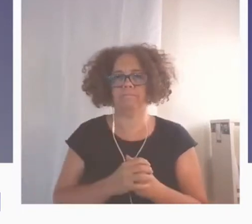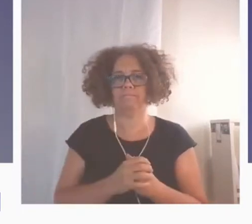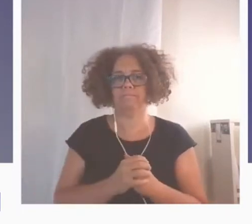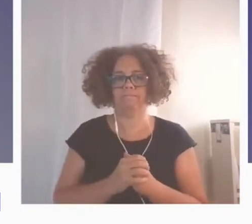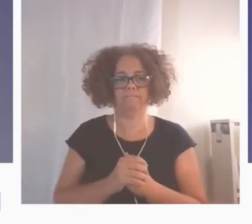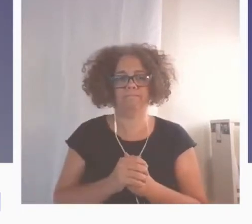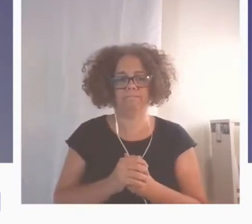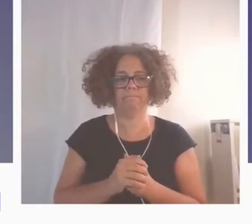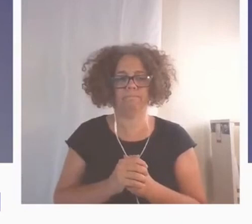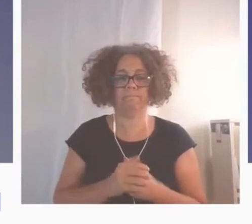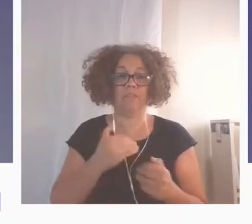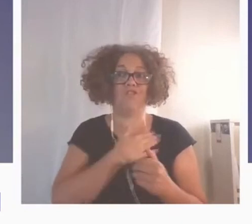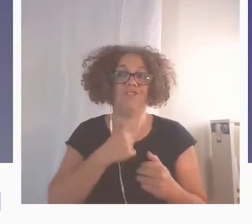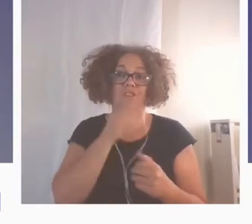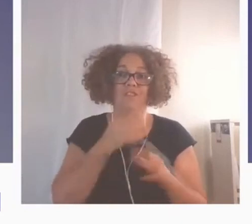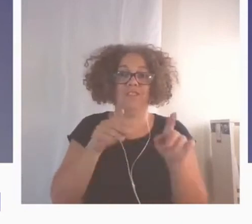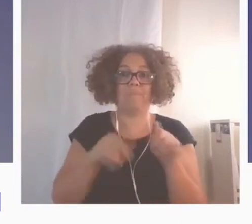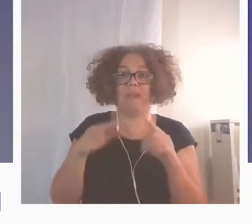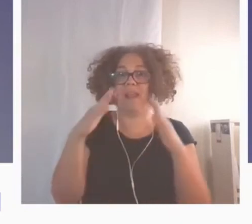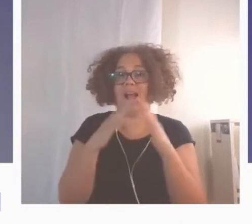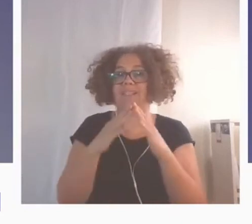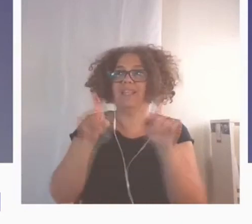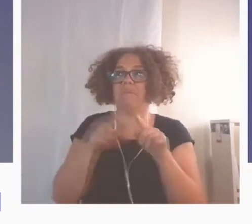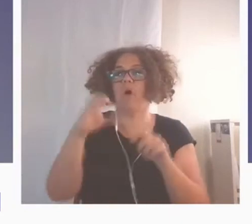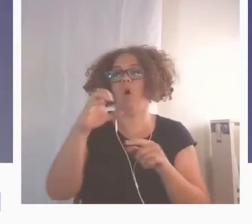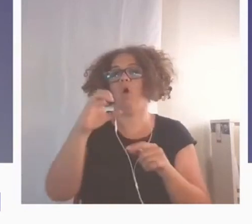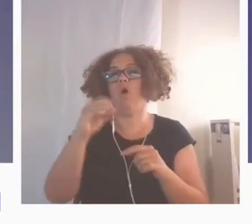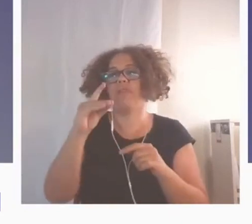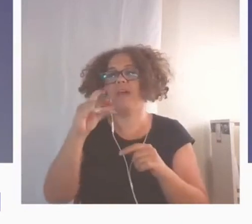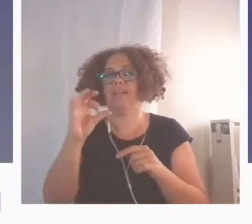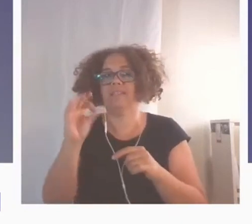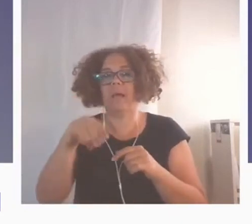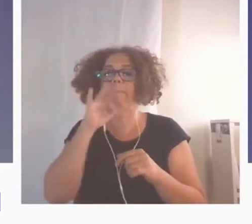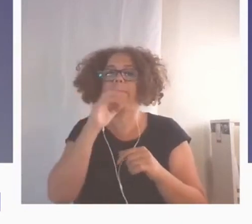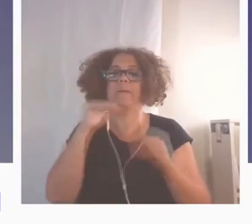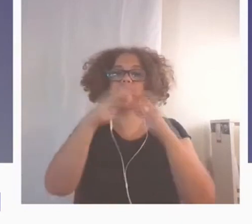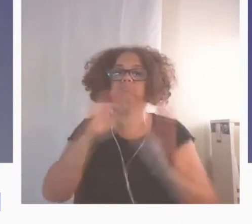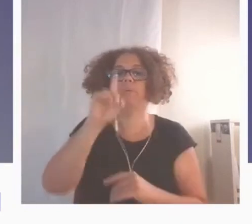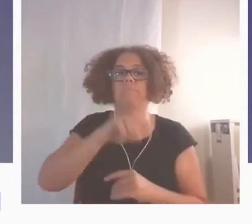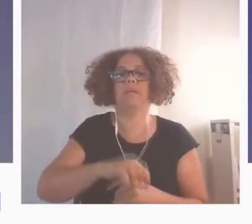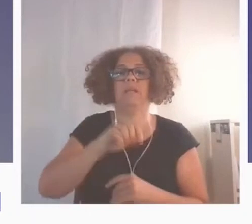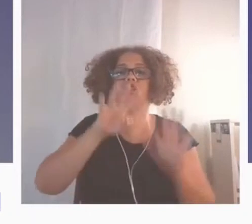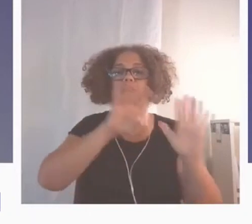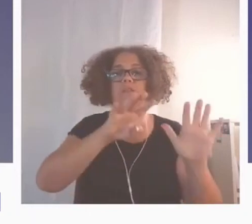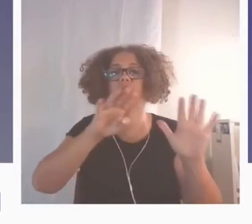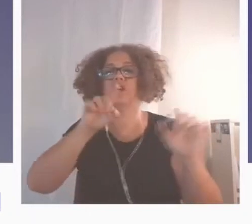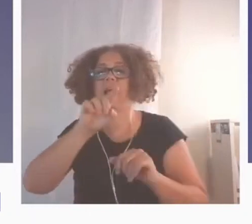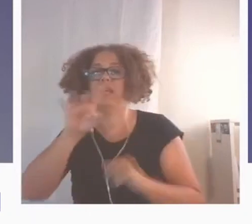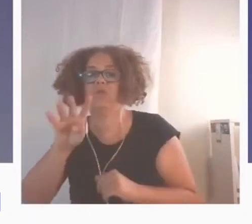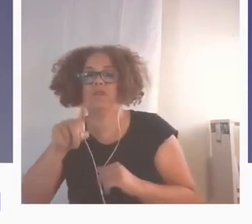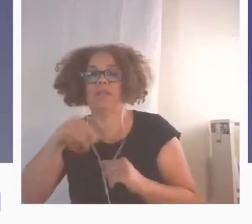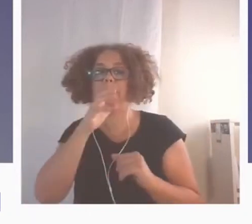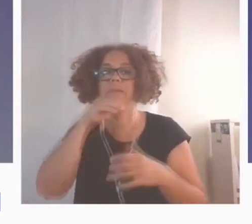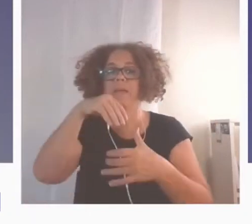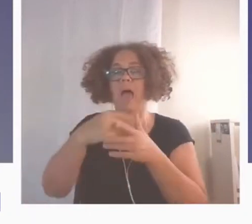la Casa de los ODS. Este edificio que, como decía Begoña, data de 1914, es un edificio emblemático en el centro de Bilbao, en Bilbao la